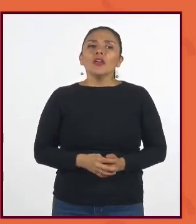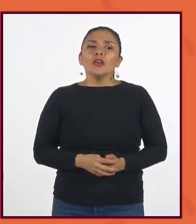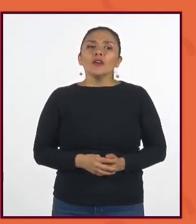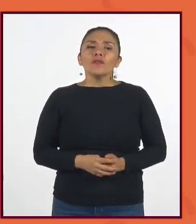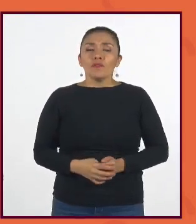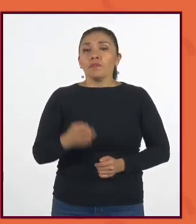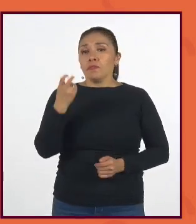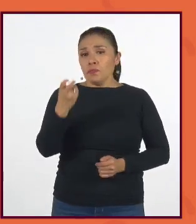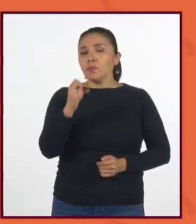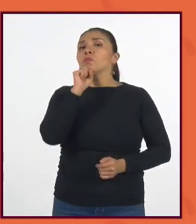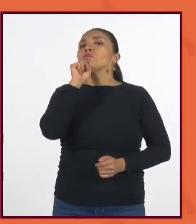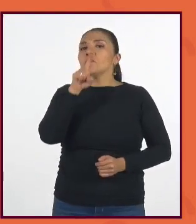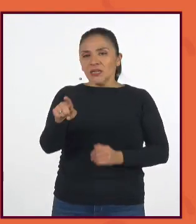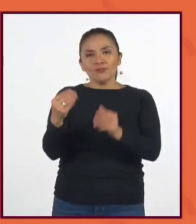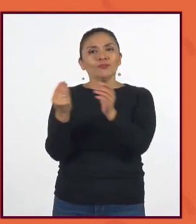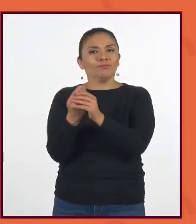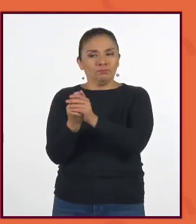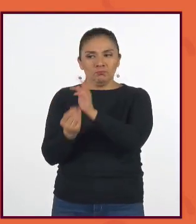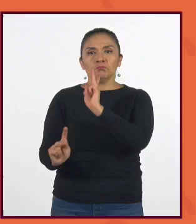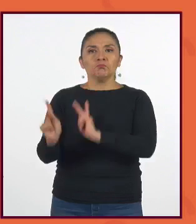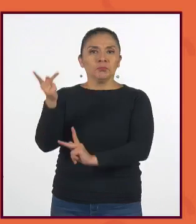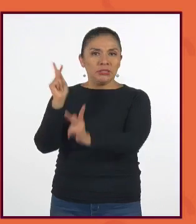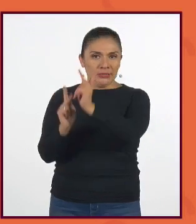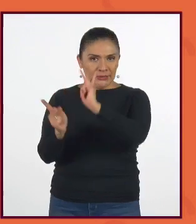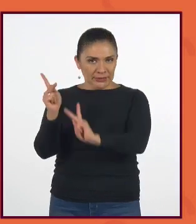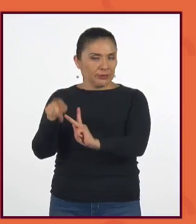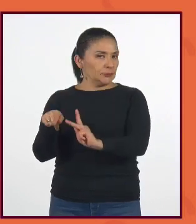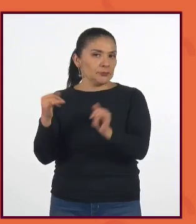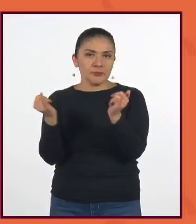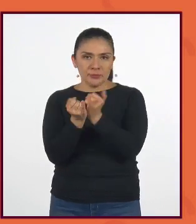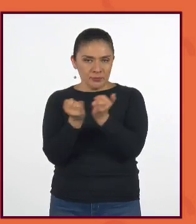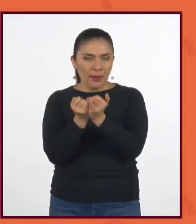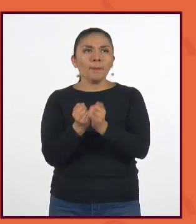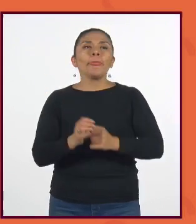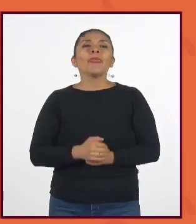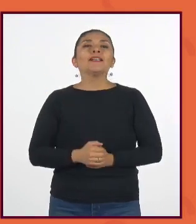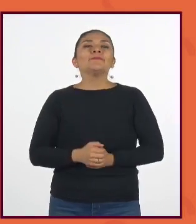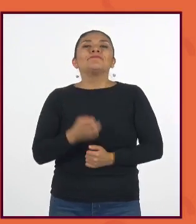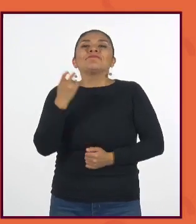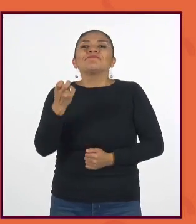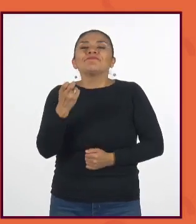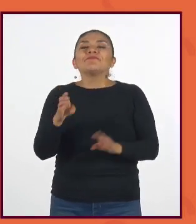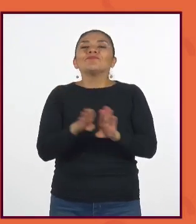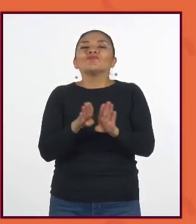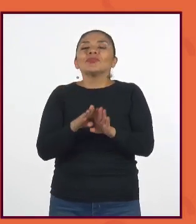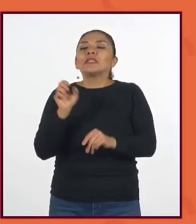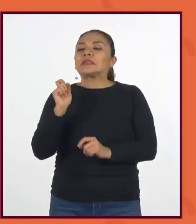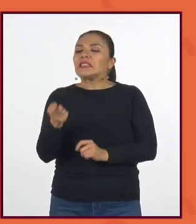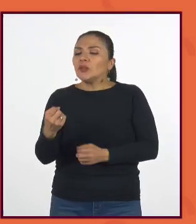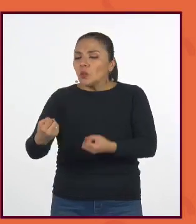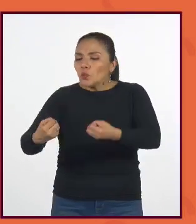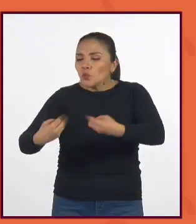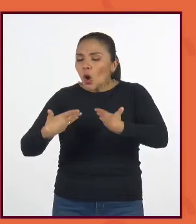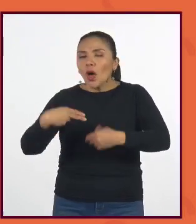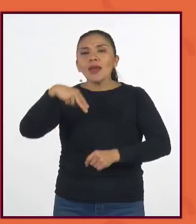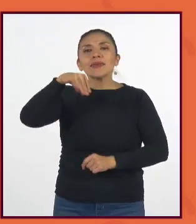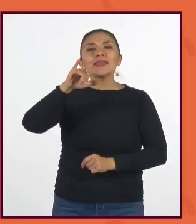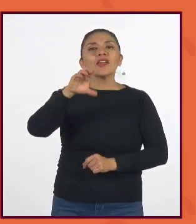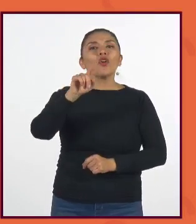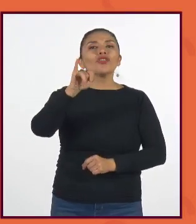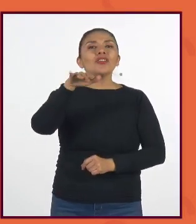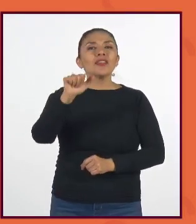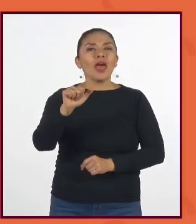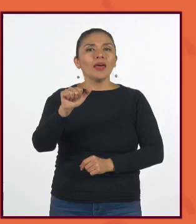proviene también de una planta, y el efecto que se busca es el efecto de la nicotina, principalmente, que es una sustancia